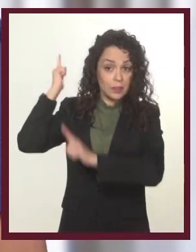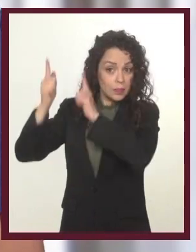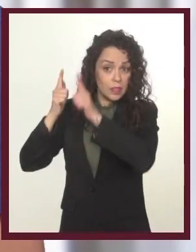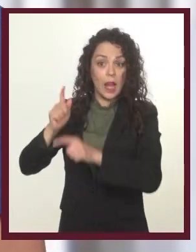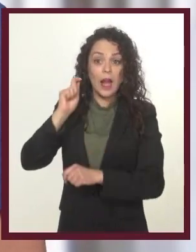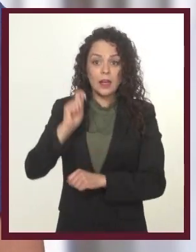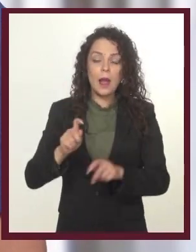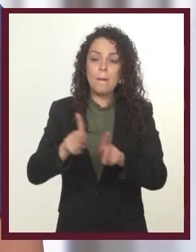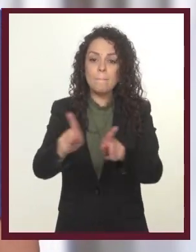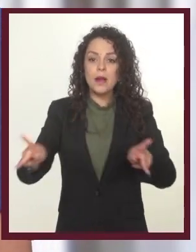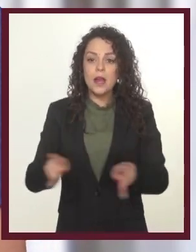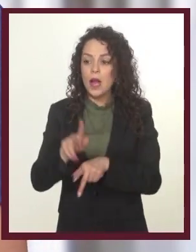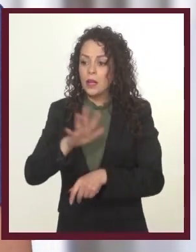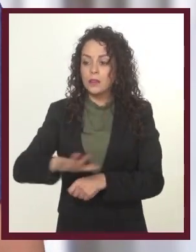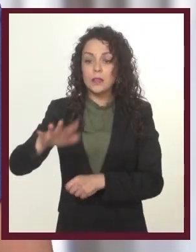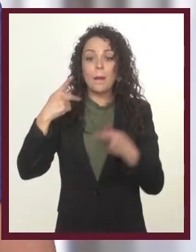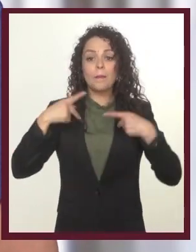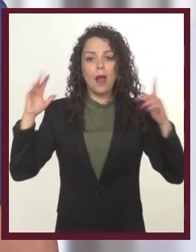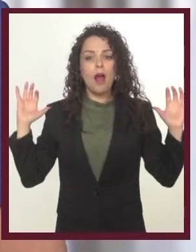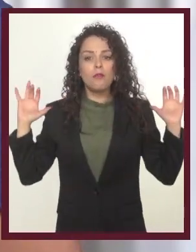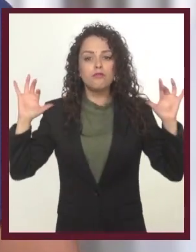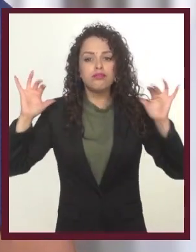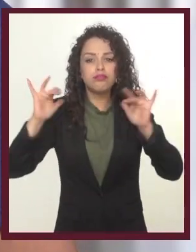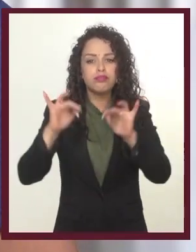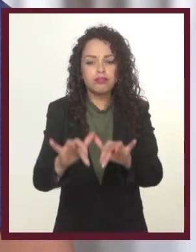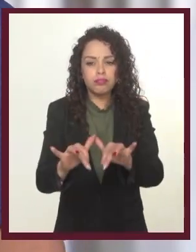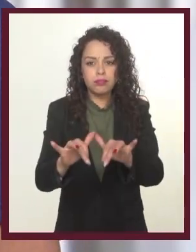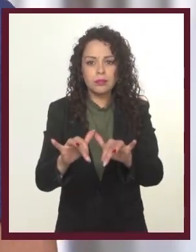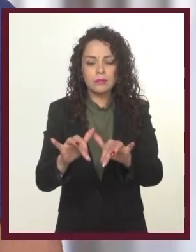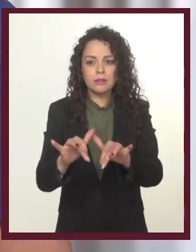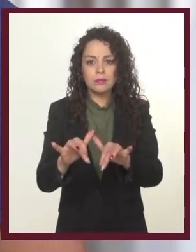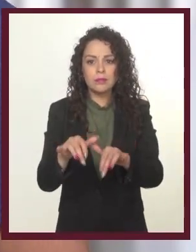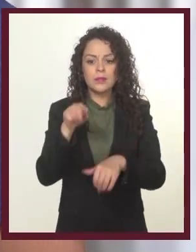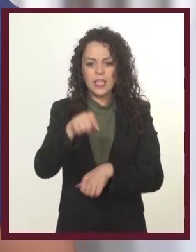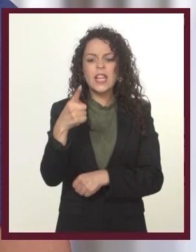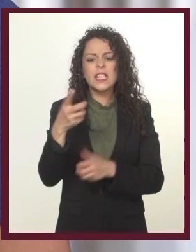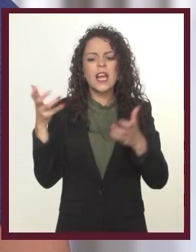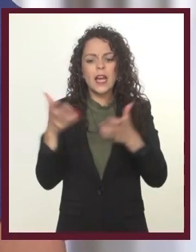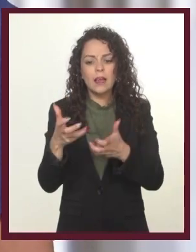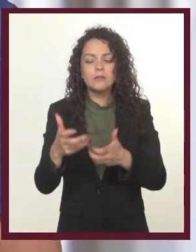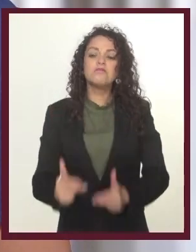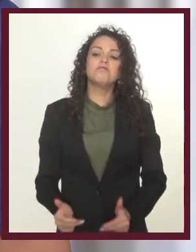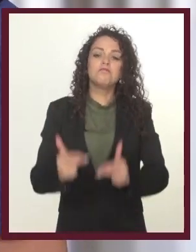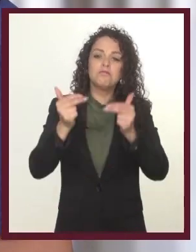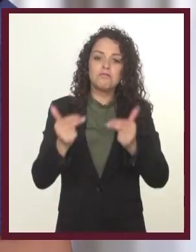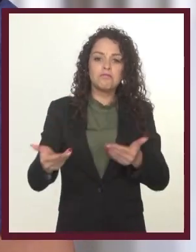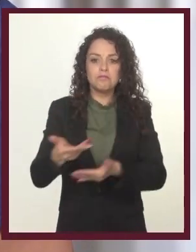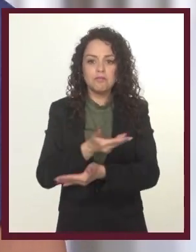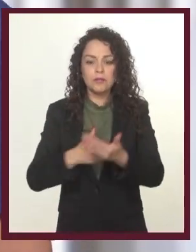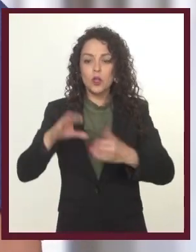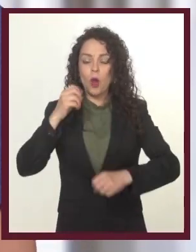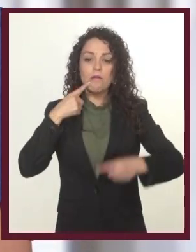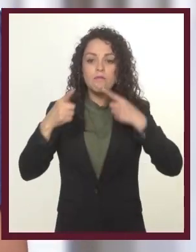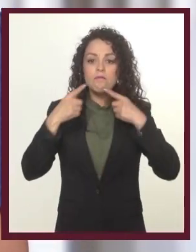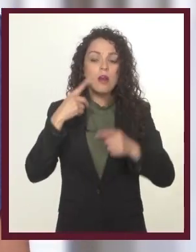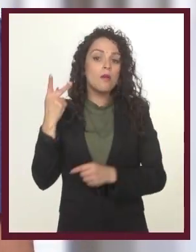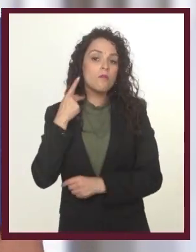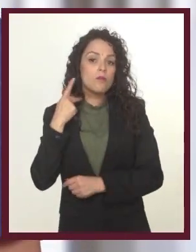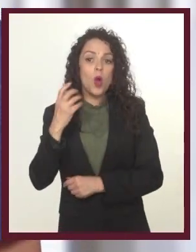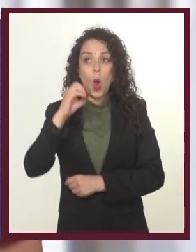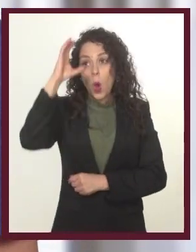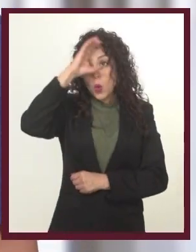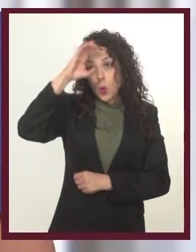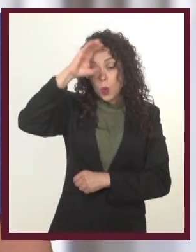era esa especie de plaza pública donde solían congregarse los ciudadanos. Y las cosas que ahí se hacían, como el comercio, el debate político o